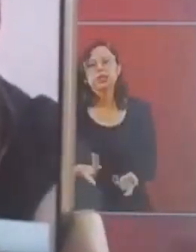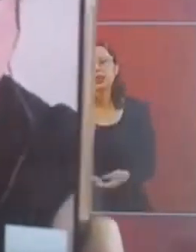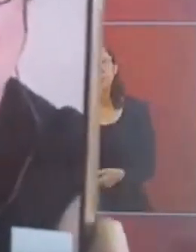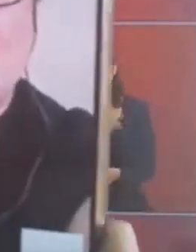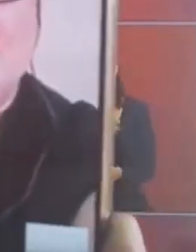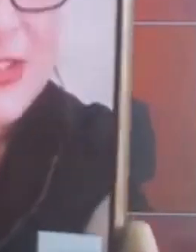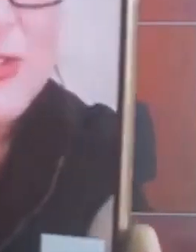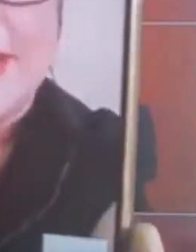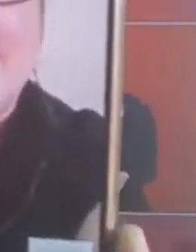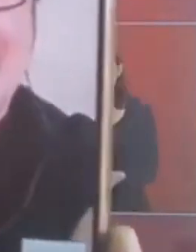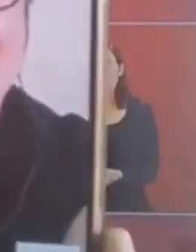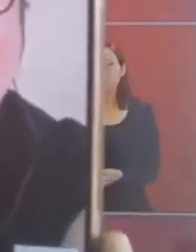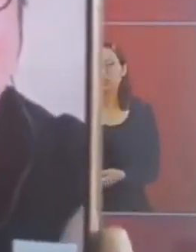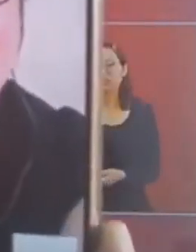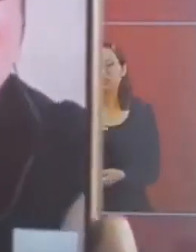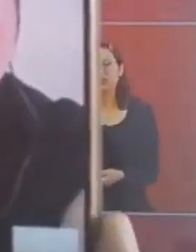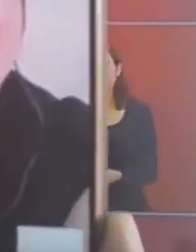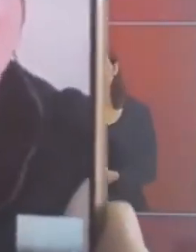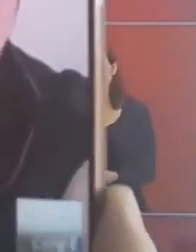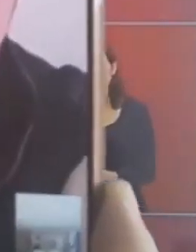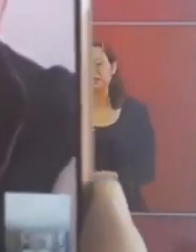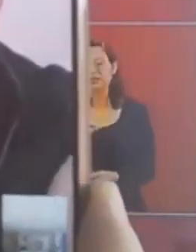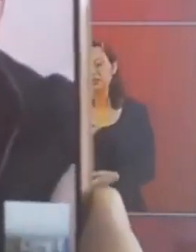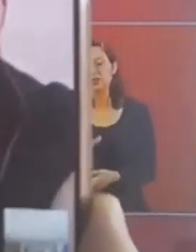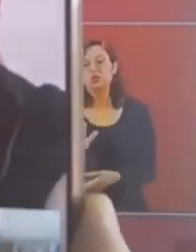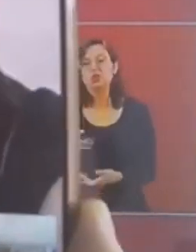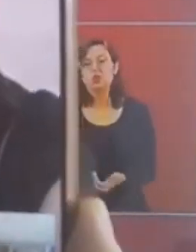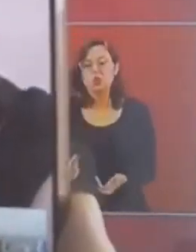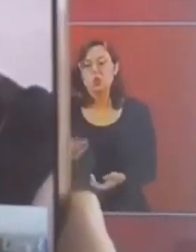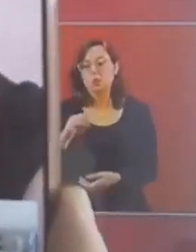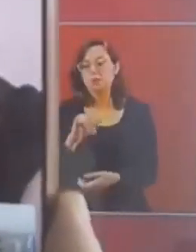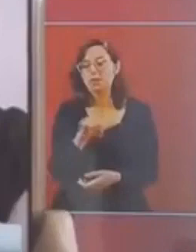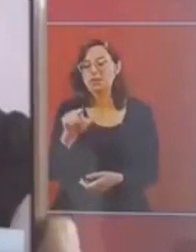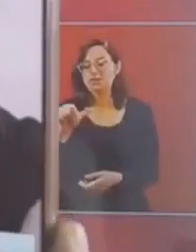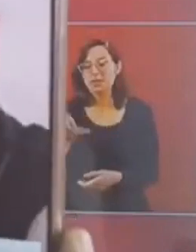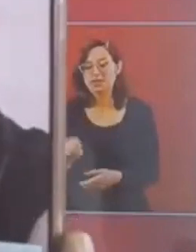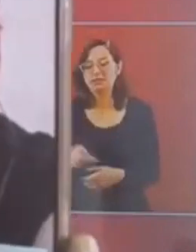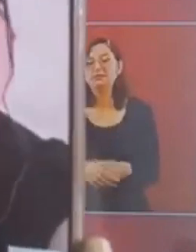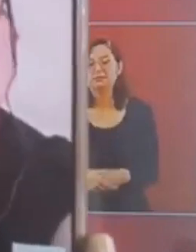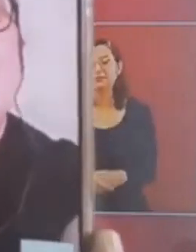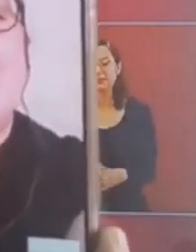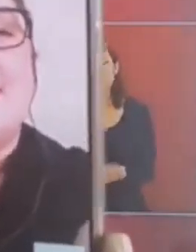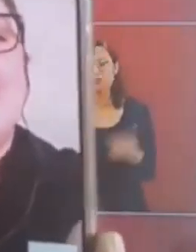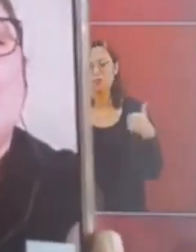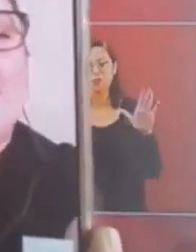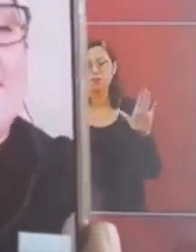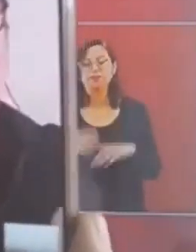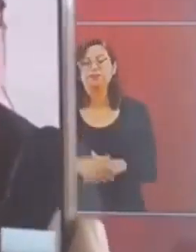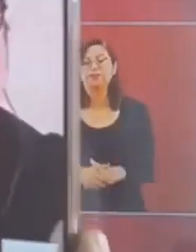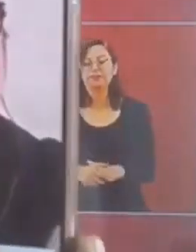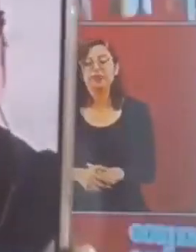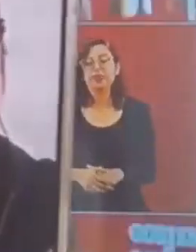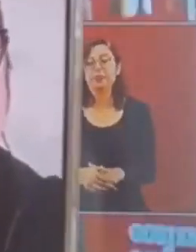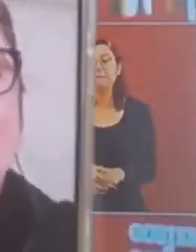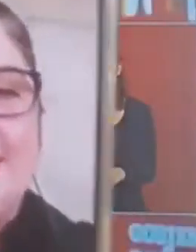Claro que y, sí. Y ahí, corriendo. Por favor, compartan este video, ¿ok? Gracias, Laurita, te quiero Muchas mucho. Muchas